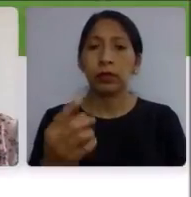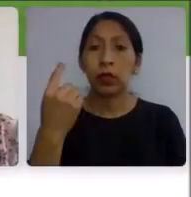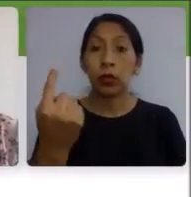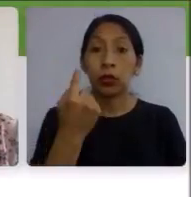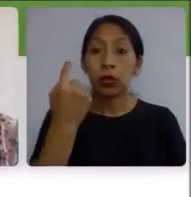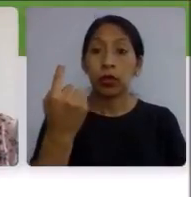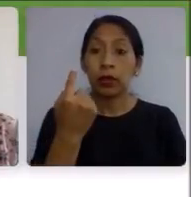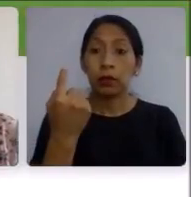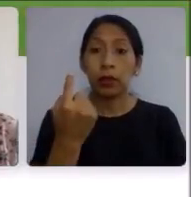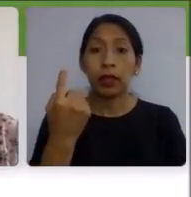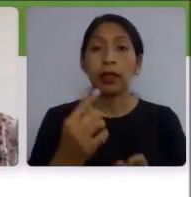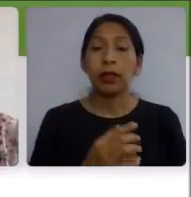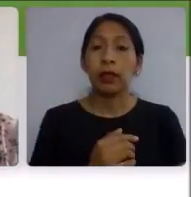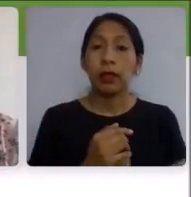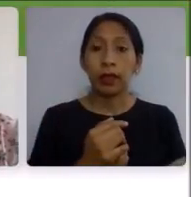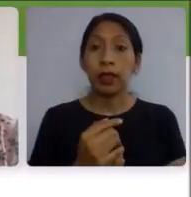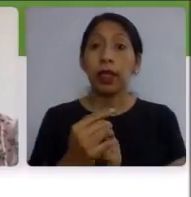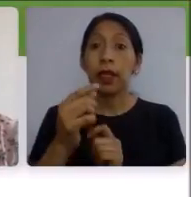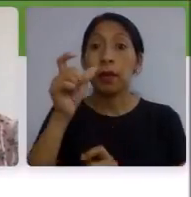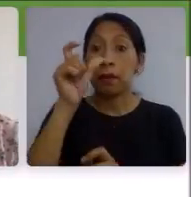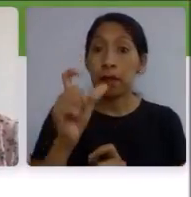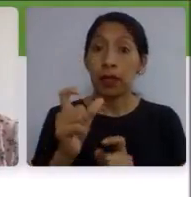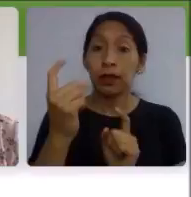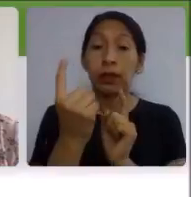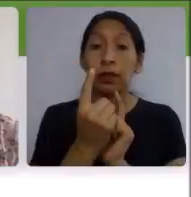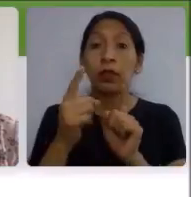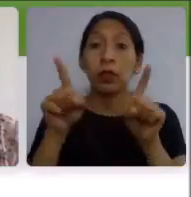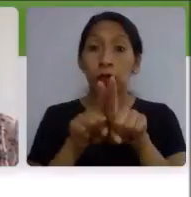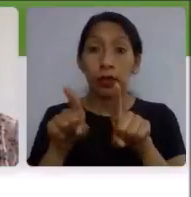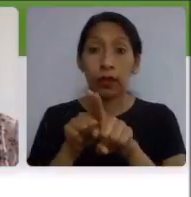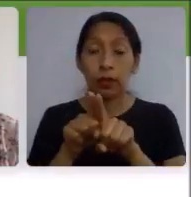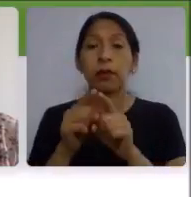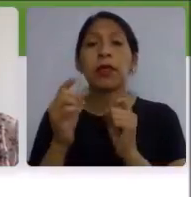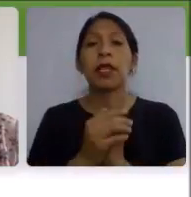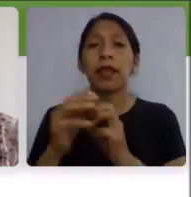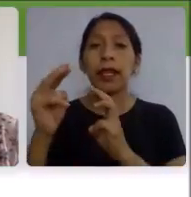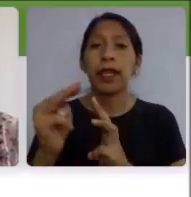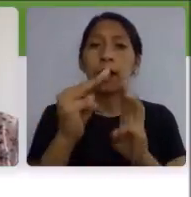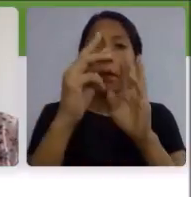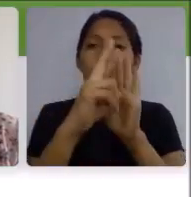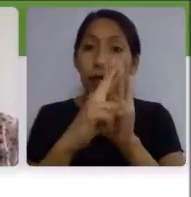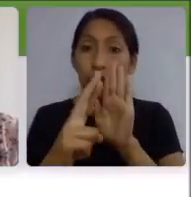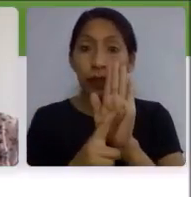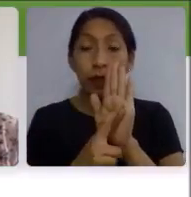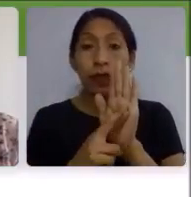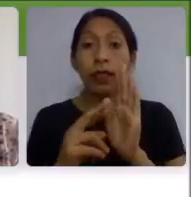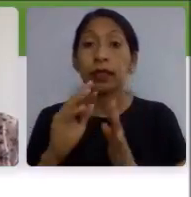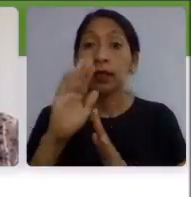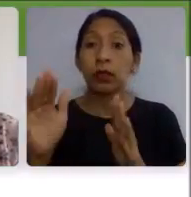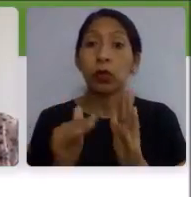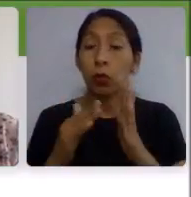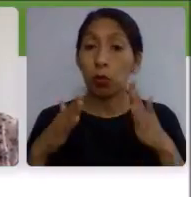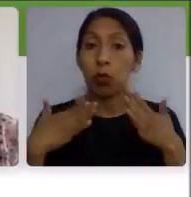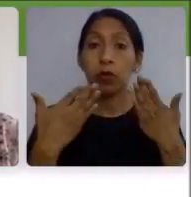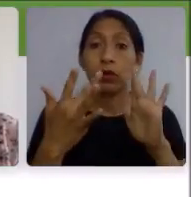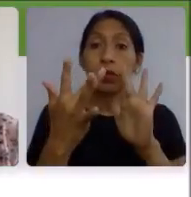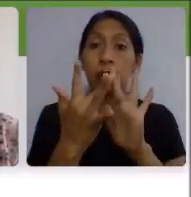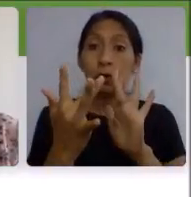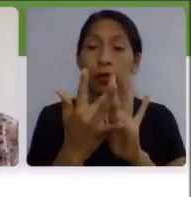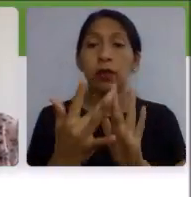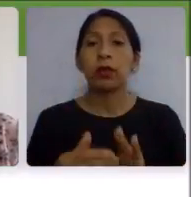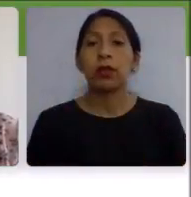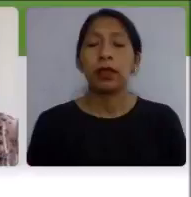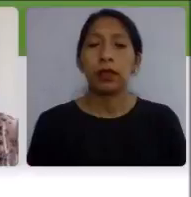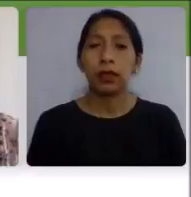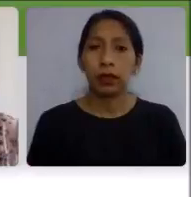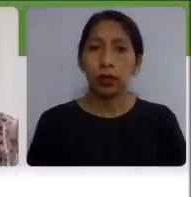presenciales. Tenemos ahorita esta facilidad por el tema de las medidas sanitarias, que también door to door pueden ser virtuales. Así también